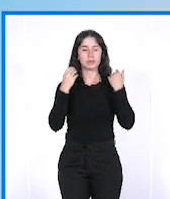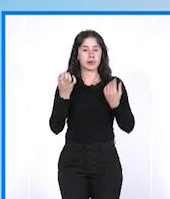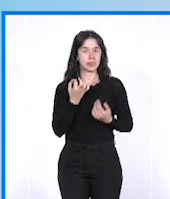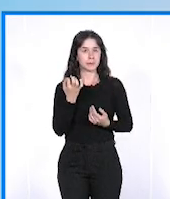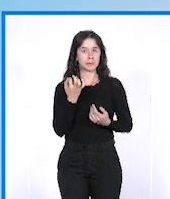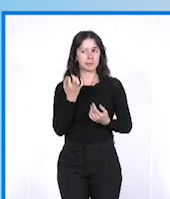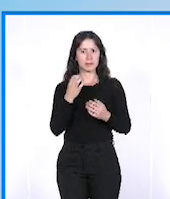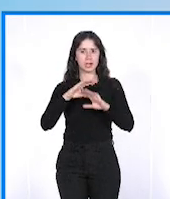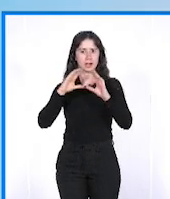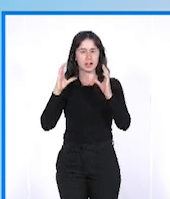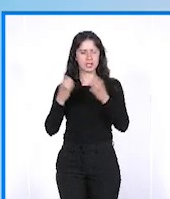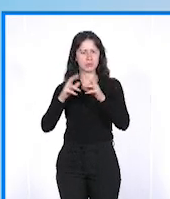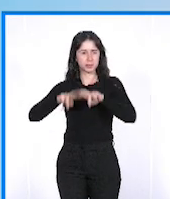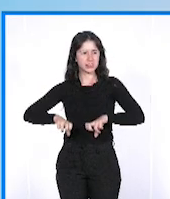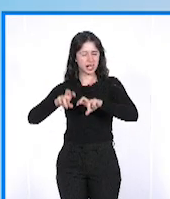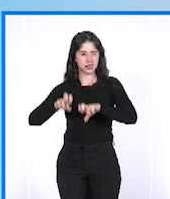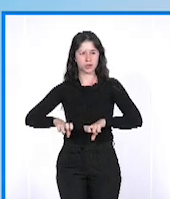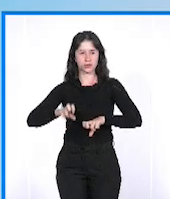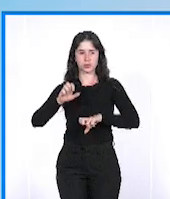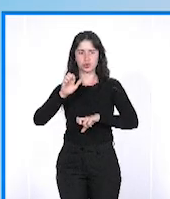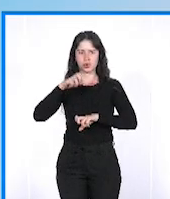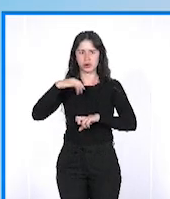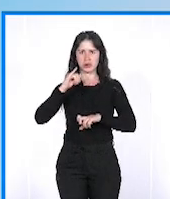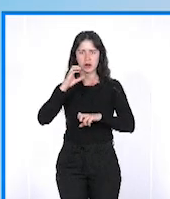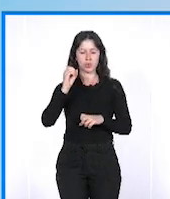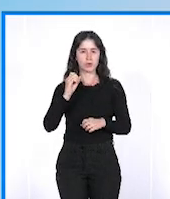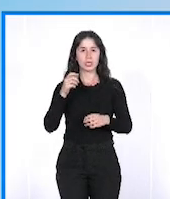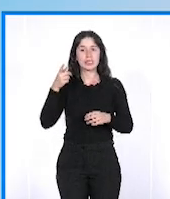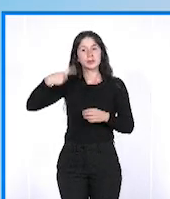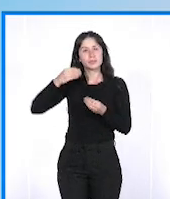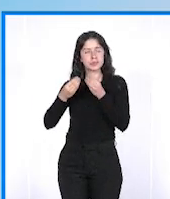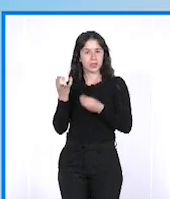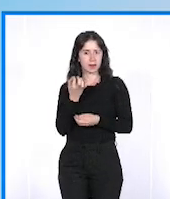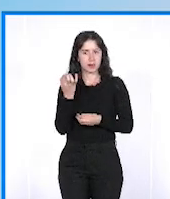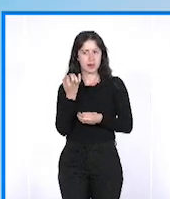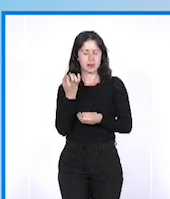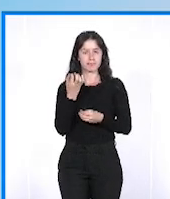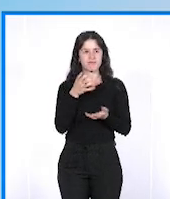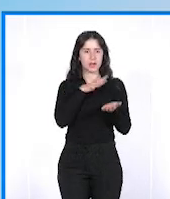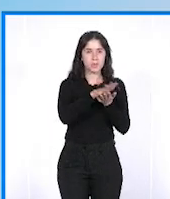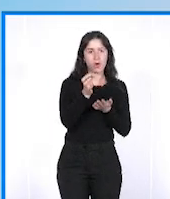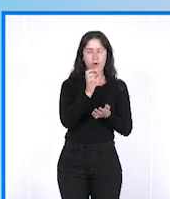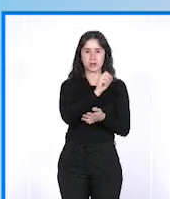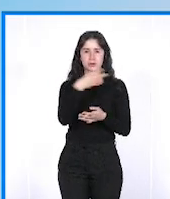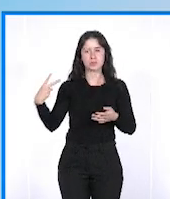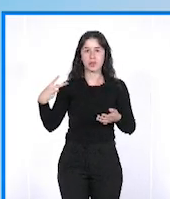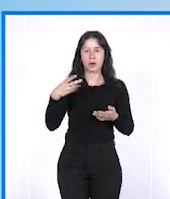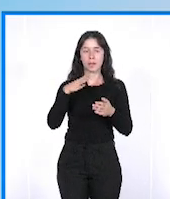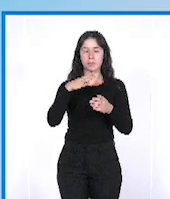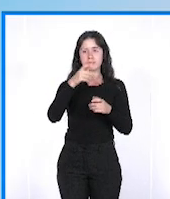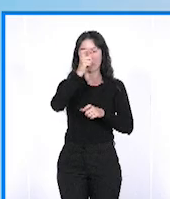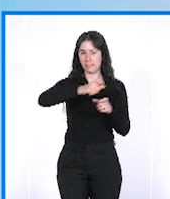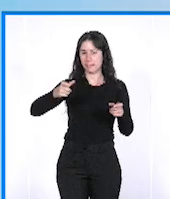inico y ellos han realizado el impacto los resultados en las personas no en personas con